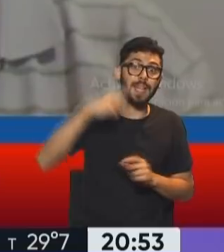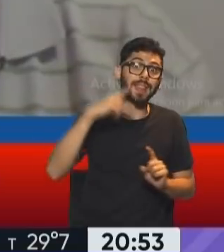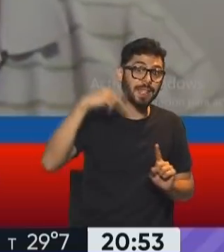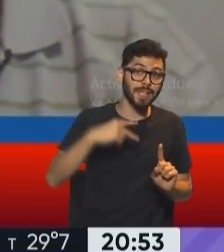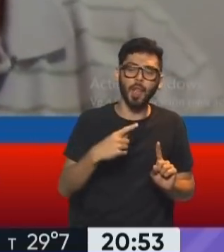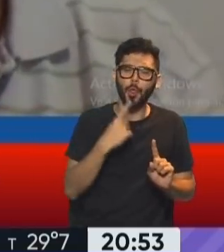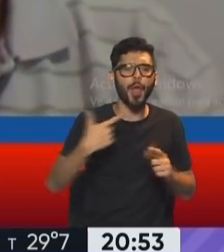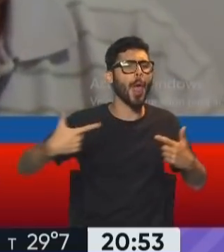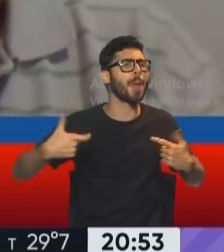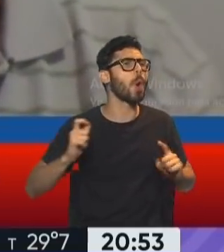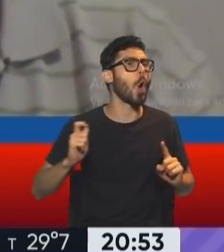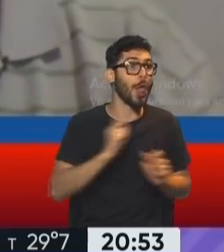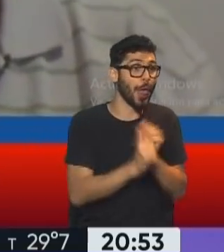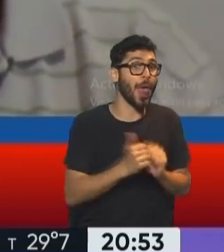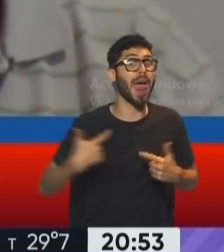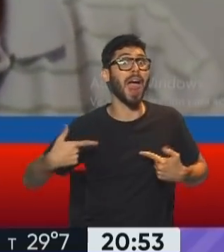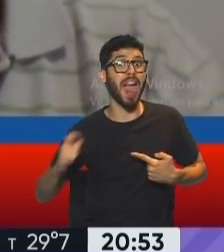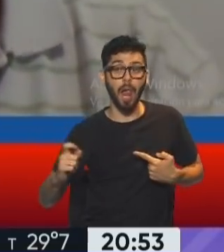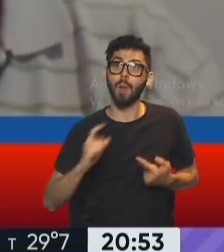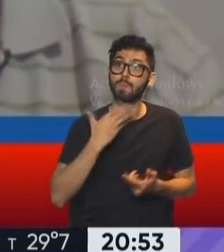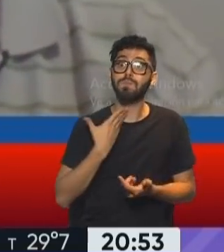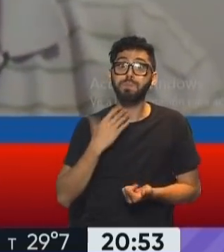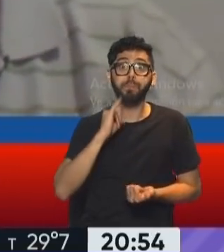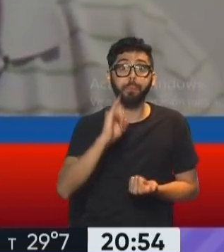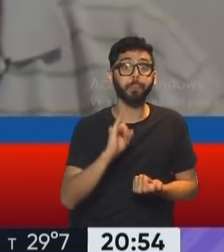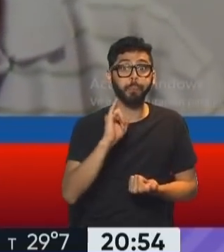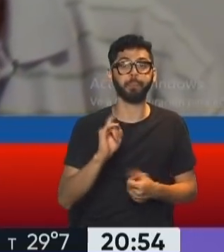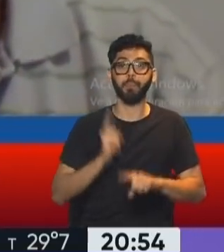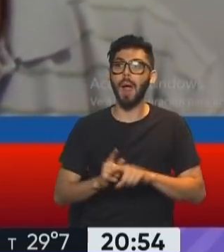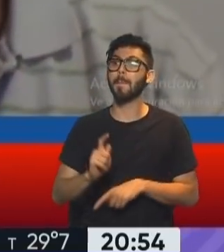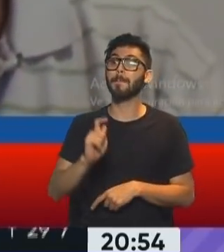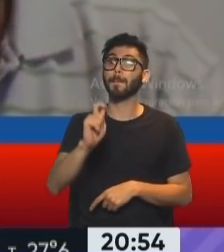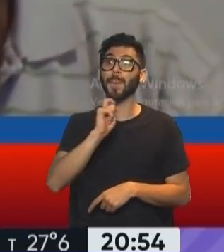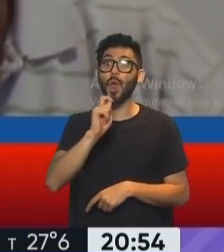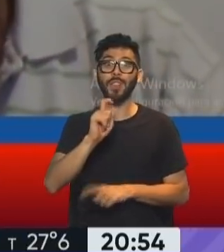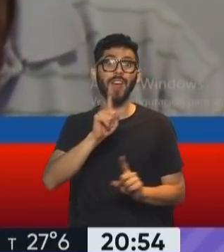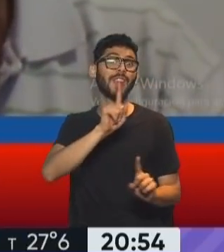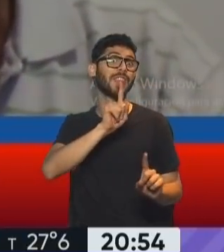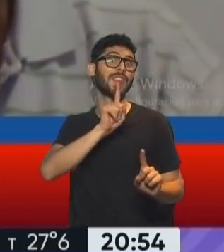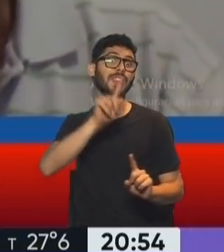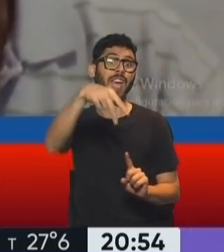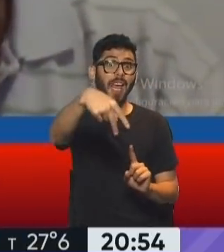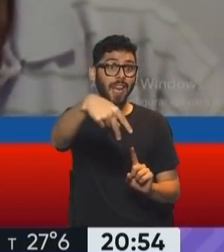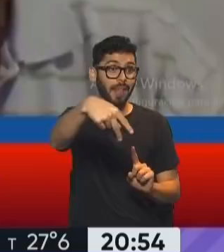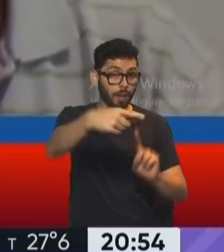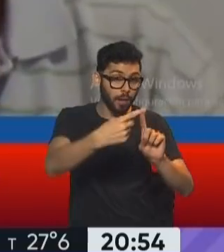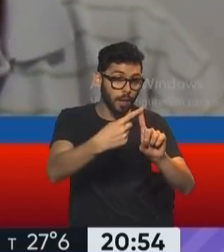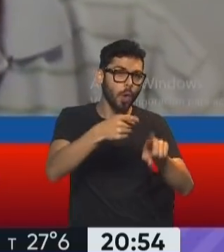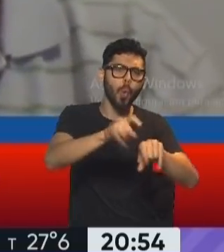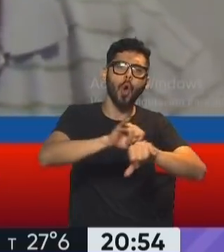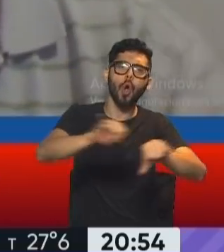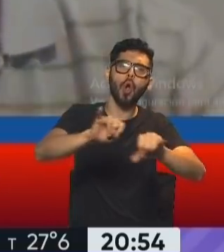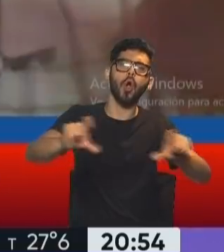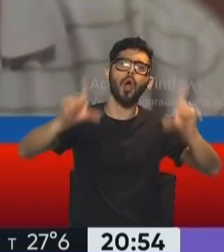de Vicentín y cómo además ponían a periodistas de TN como los principales difusores de la mejor propaganda